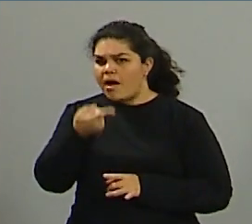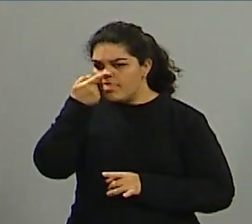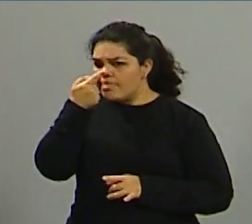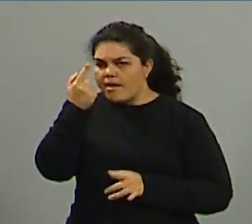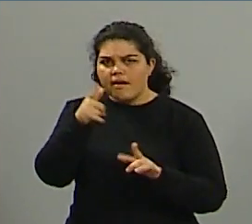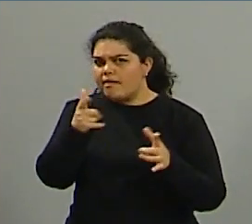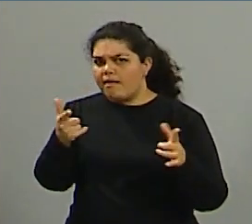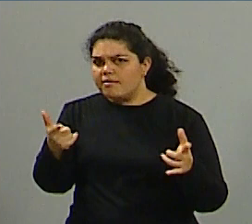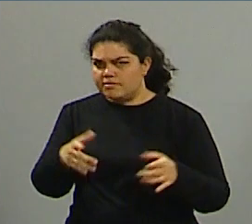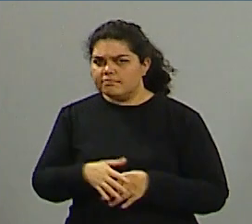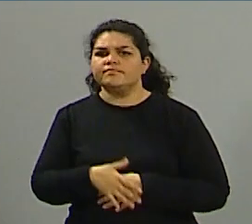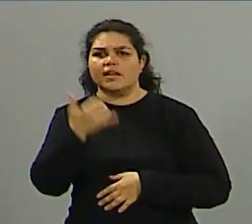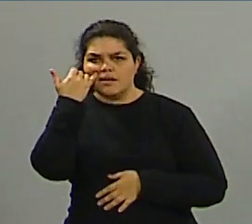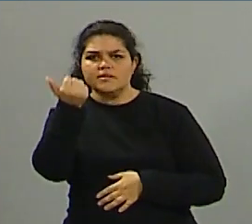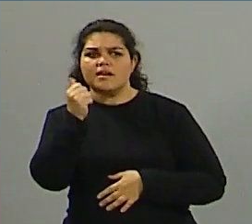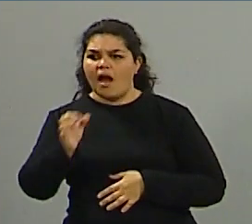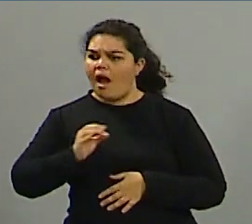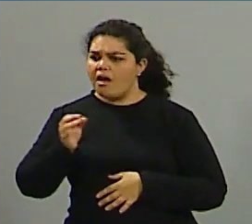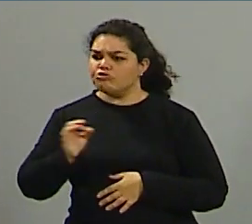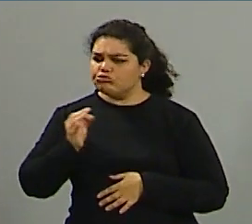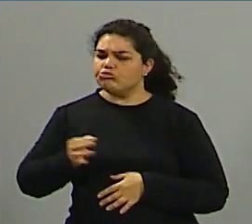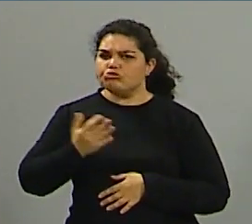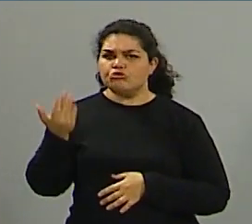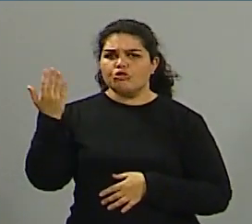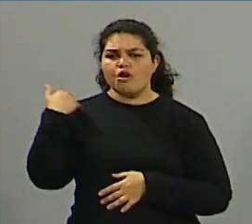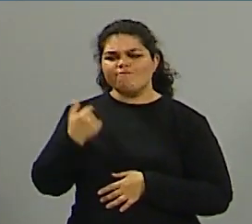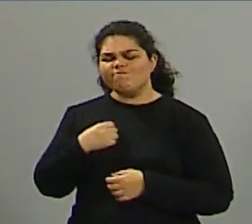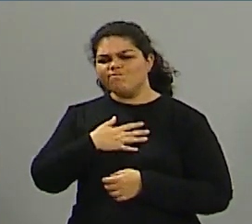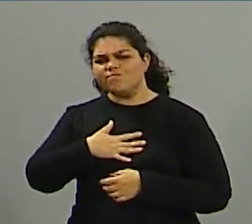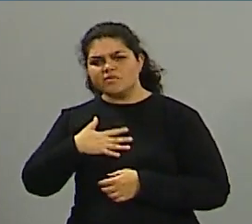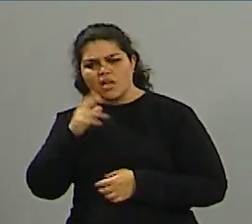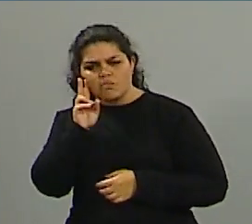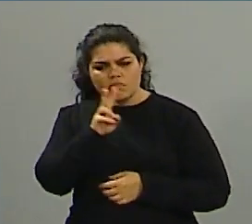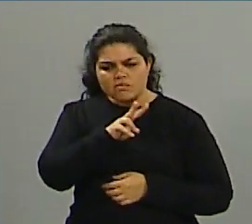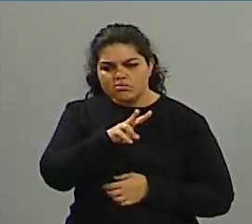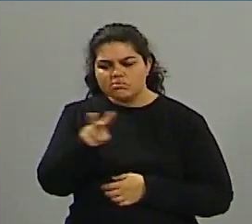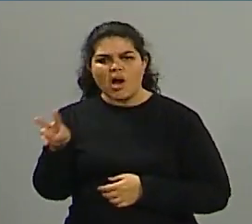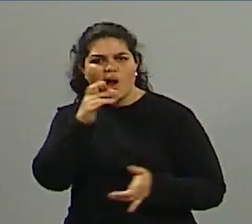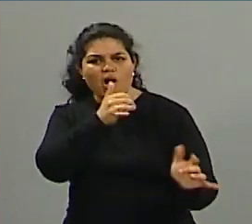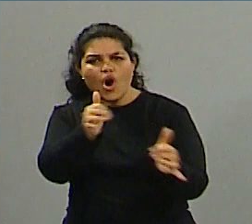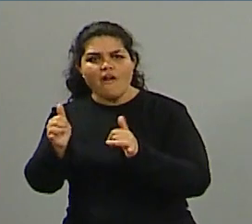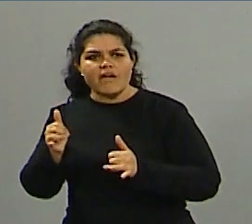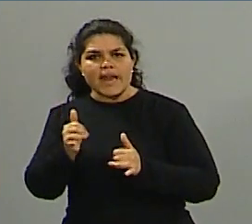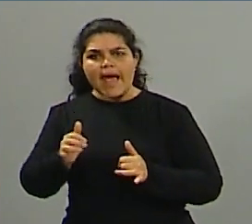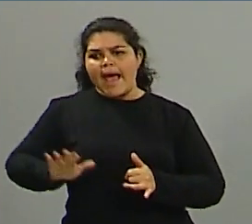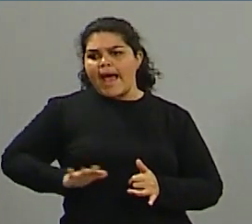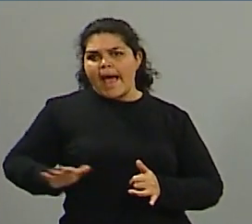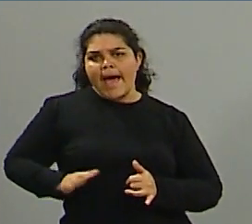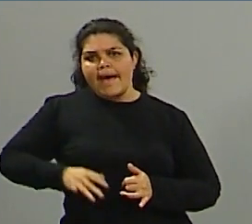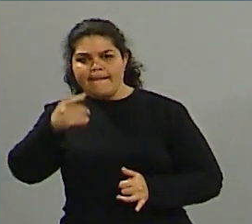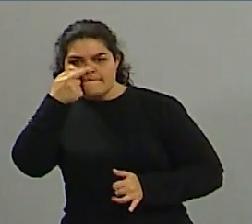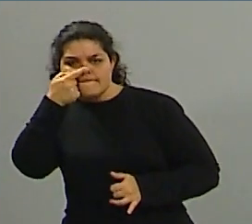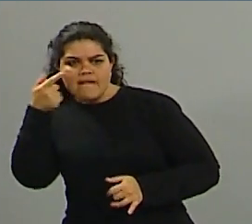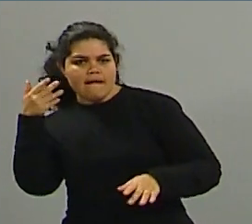atrás que veo que los jóvenes están desinteresados en ir a votar. Y, y este último